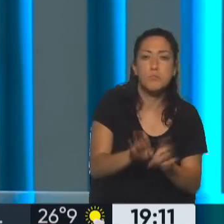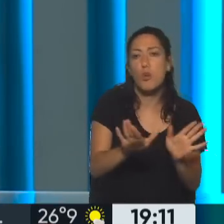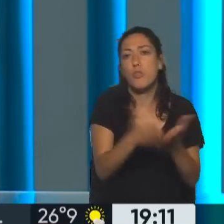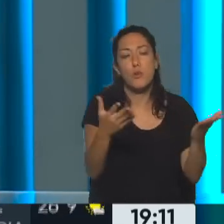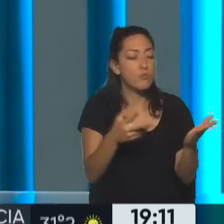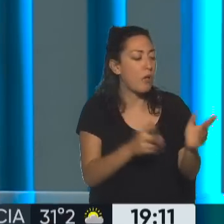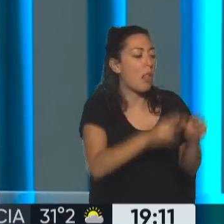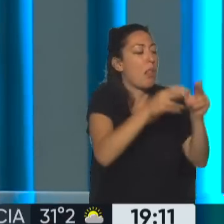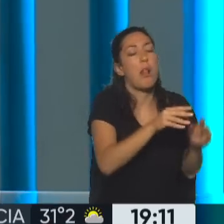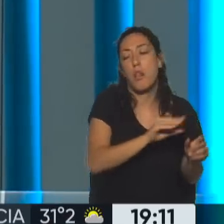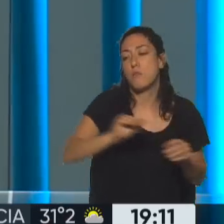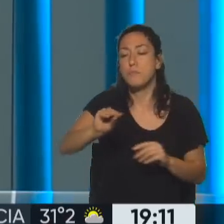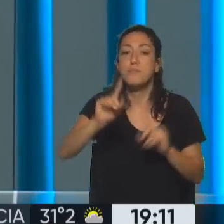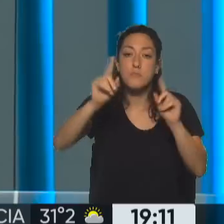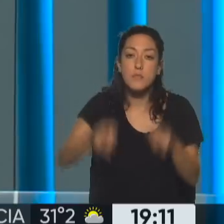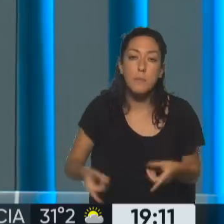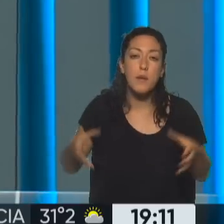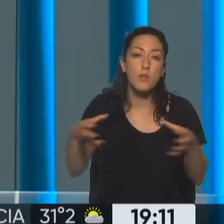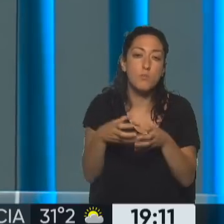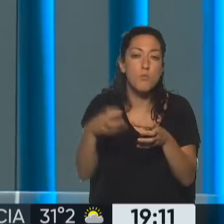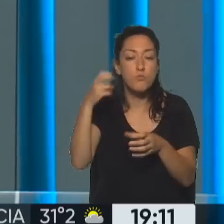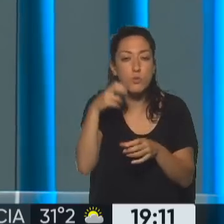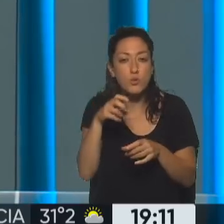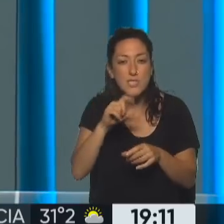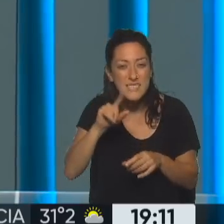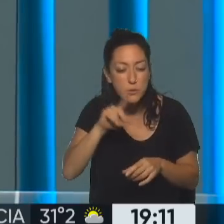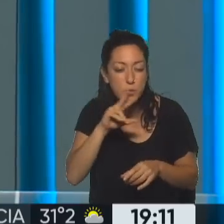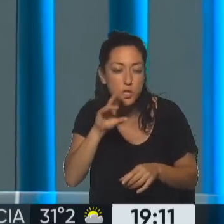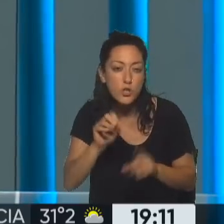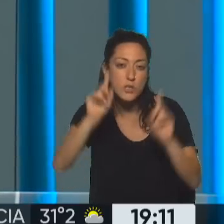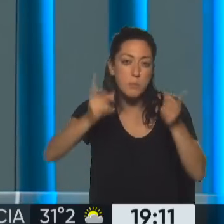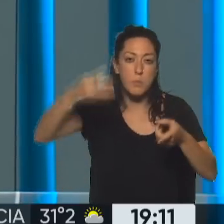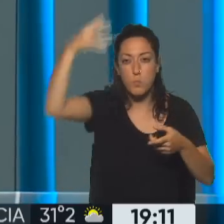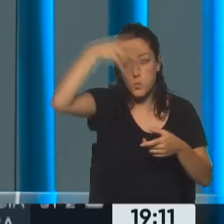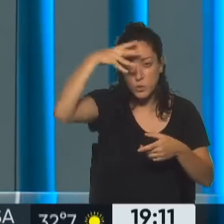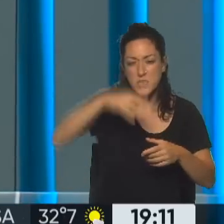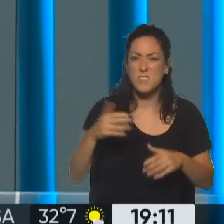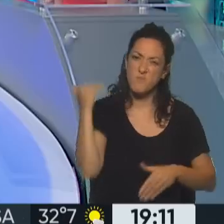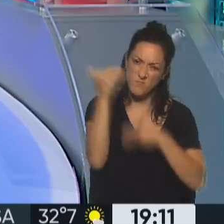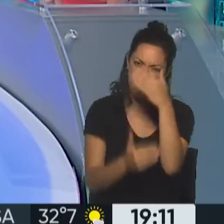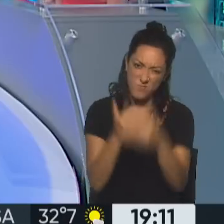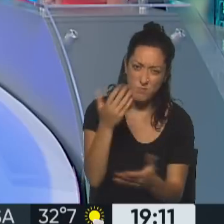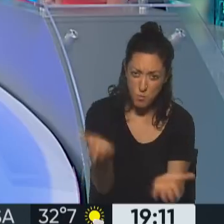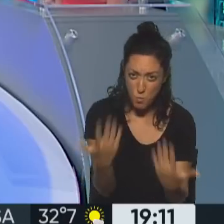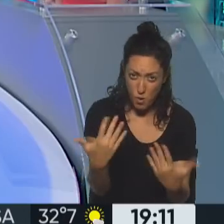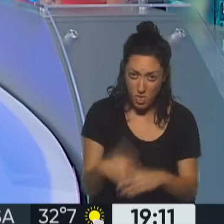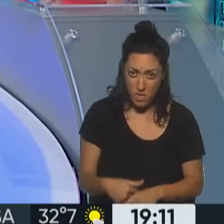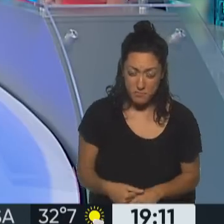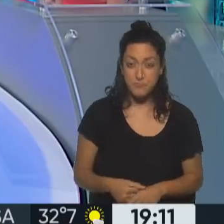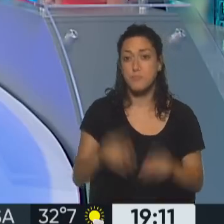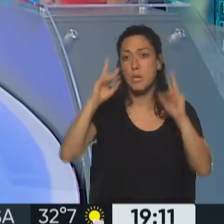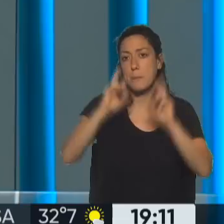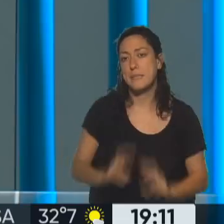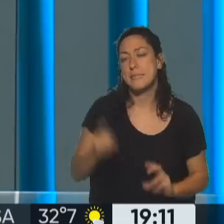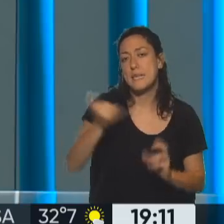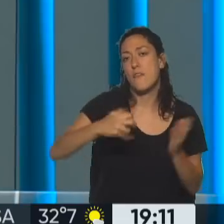Y después hay una de la coalición cívica y otra de la presidenta del PRO, de Patricia Bullrich. ¿Y puede avanzar eso? Bueno, de hecho está delegada la investigación